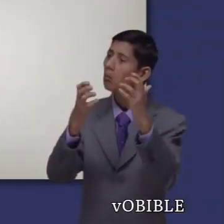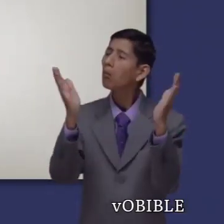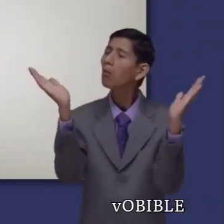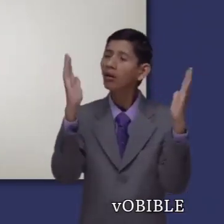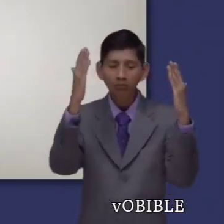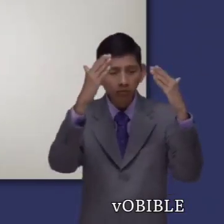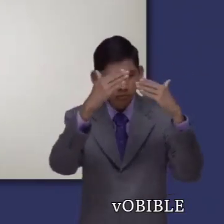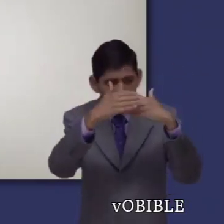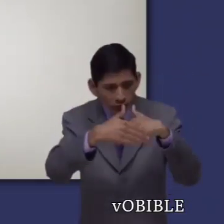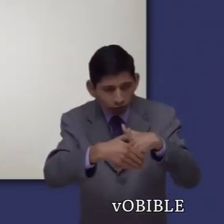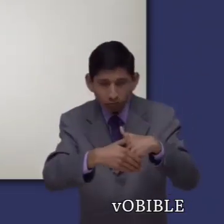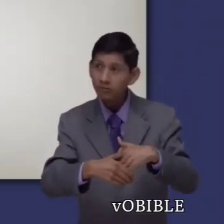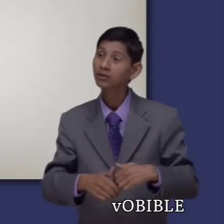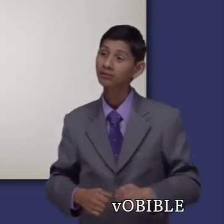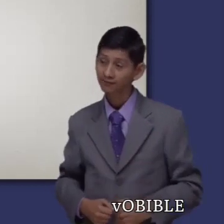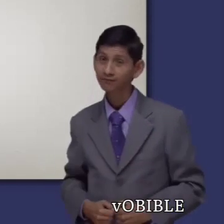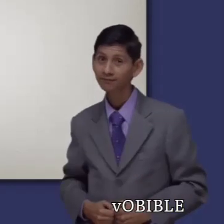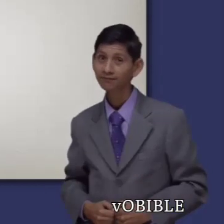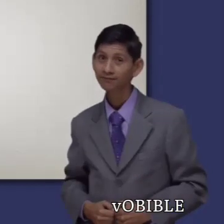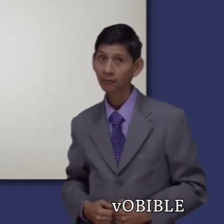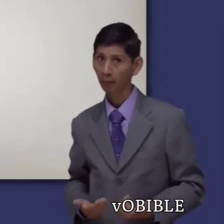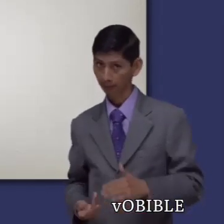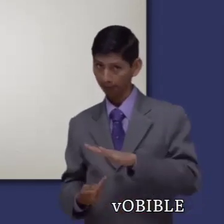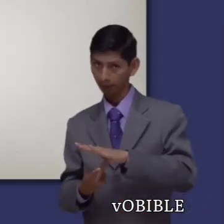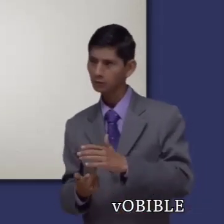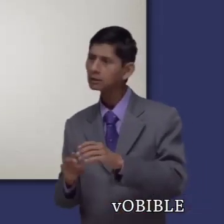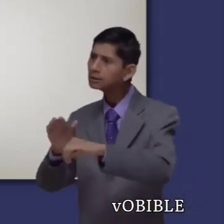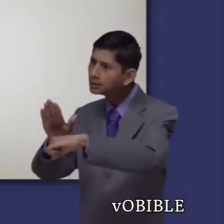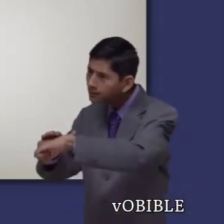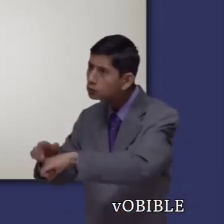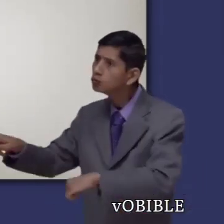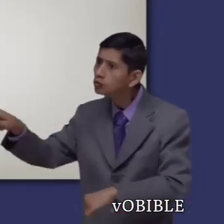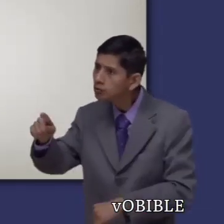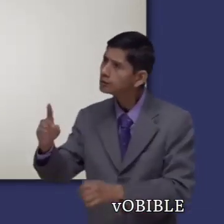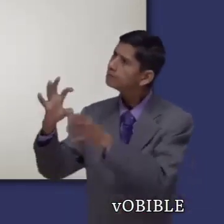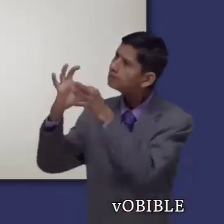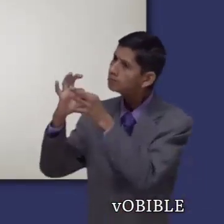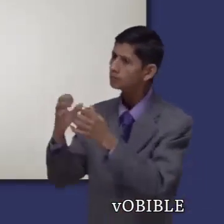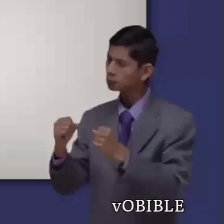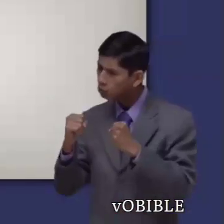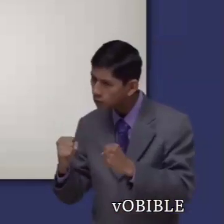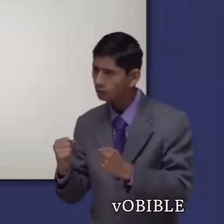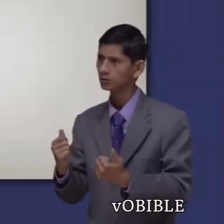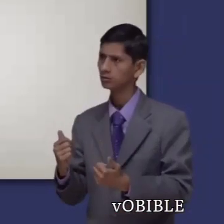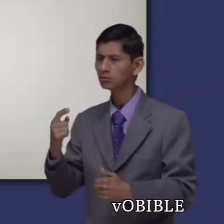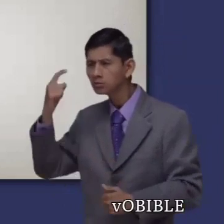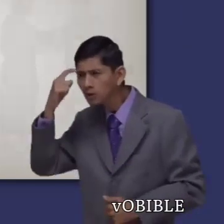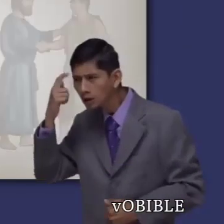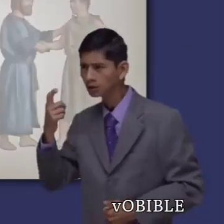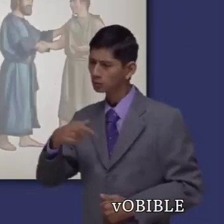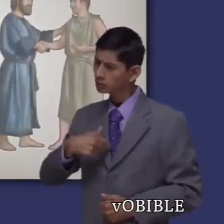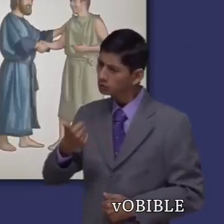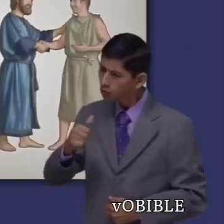Recomienda a los hermanos que estén despiertos en sentido espiritual, que se aseguren de todas las cosas, que oren sin cesar y que